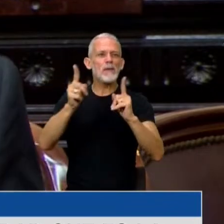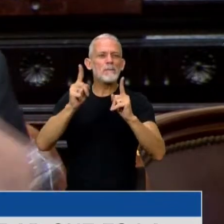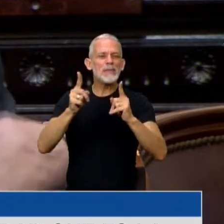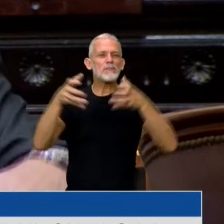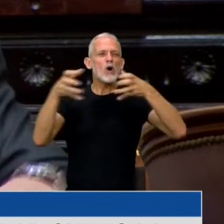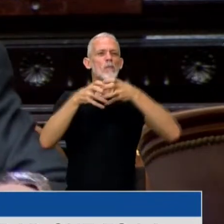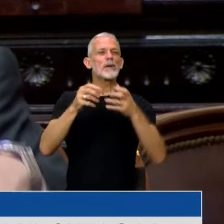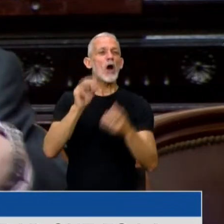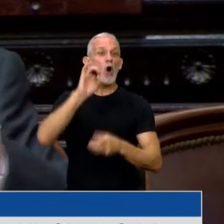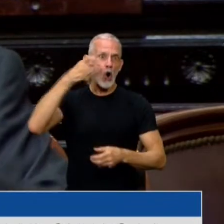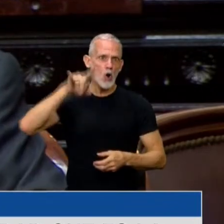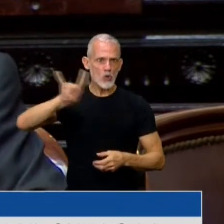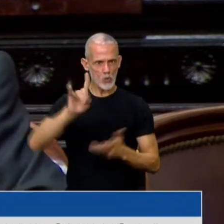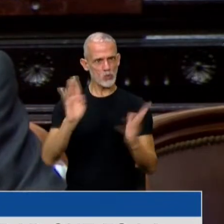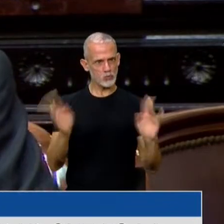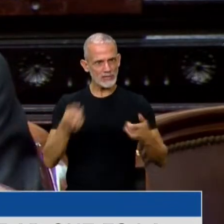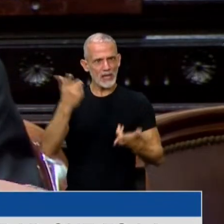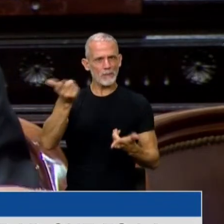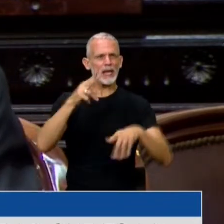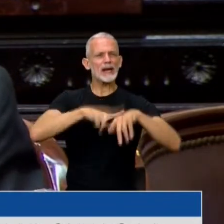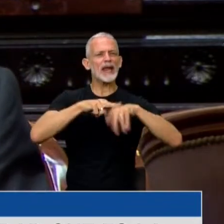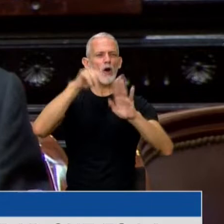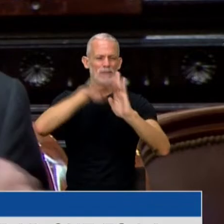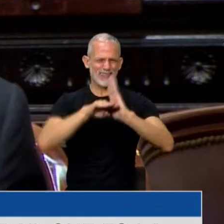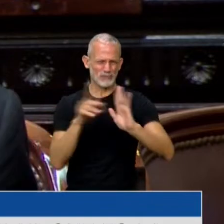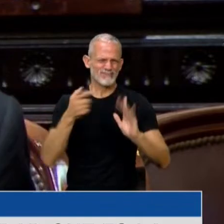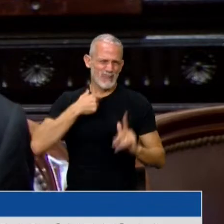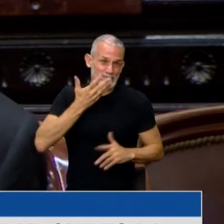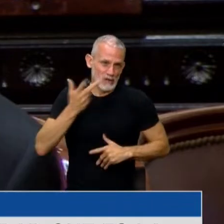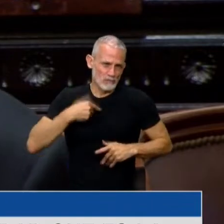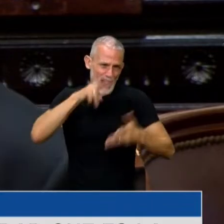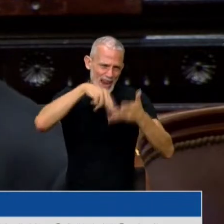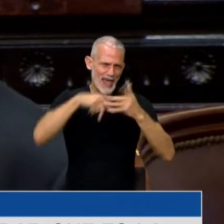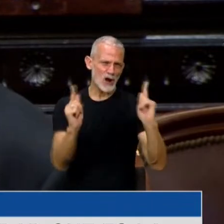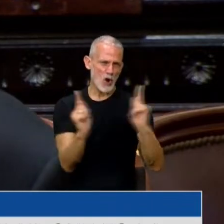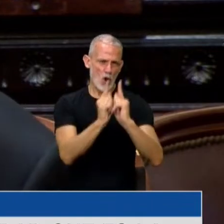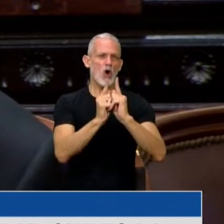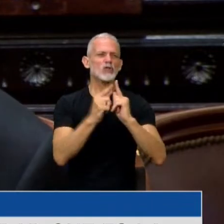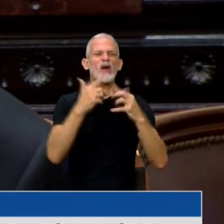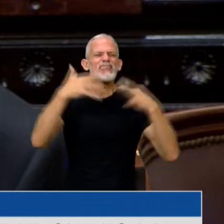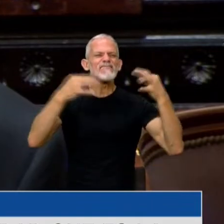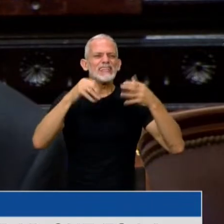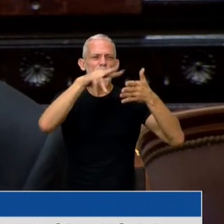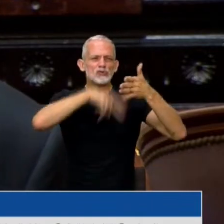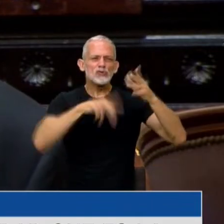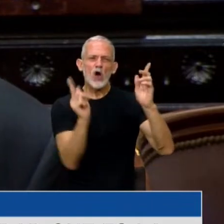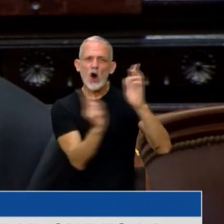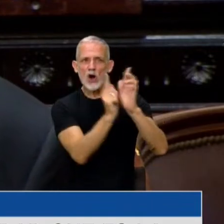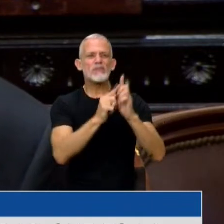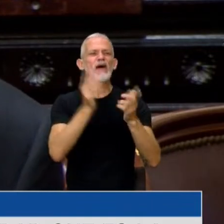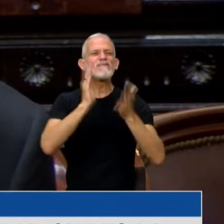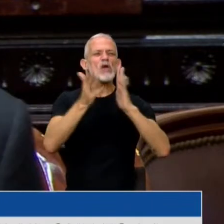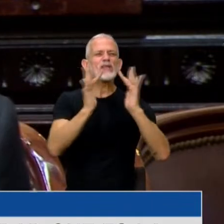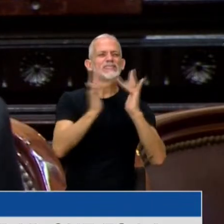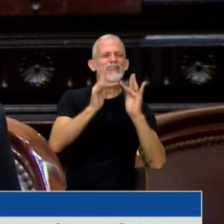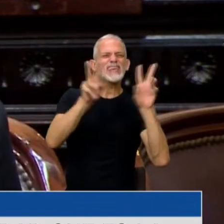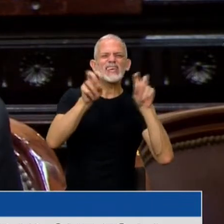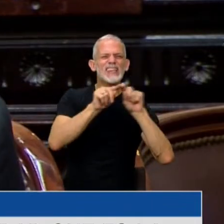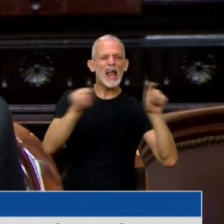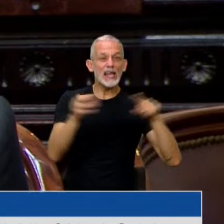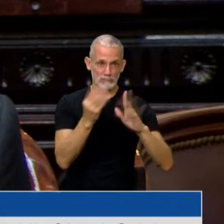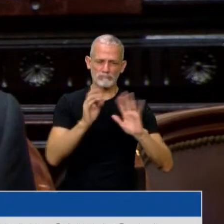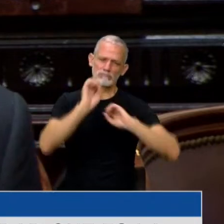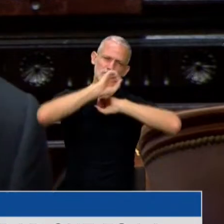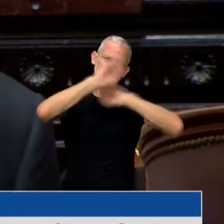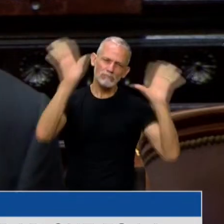propia Naciones Unidas. Me gustaría leerle brevemente la definición que se incorpora de violencia digital, que va a dejar